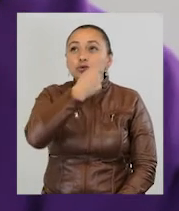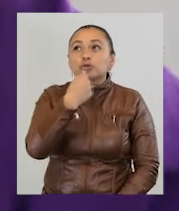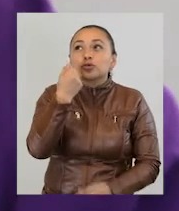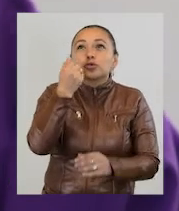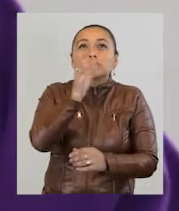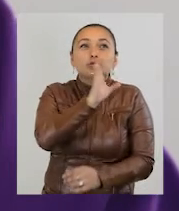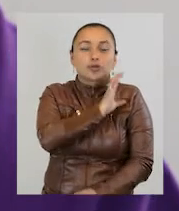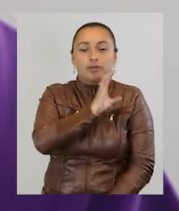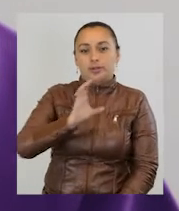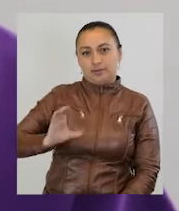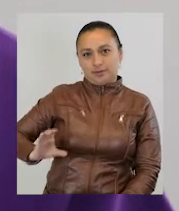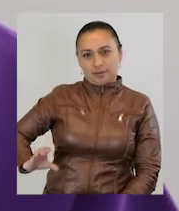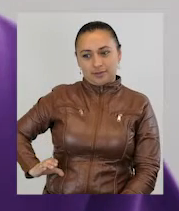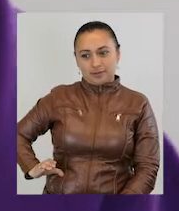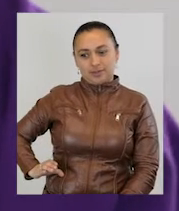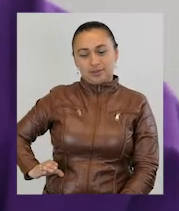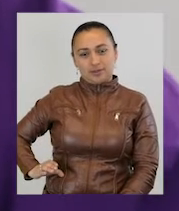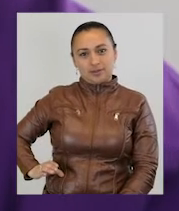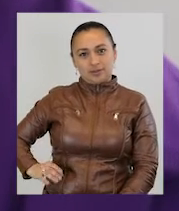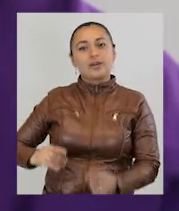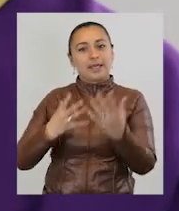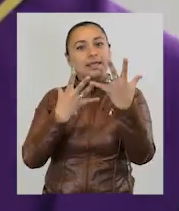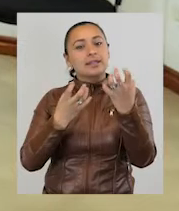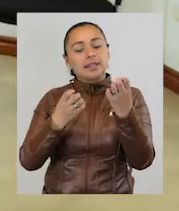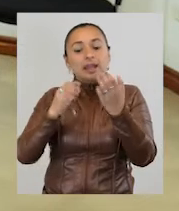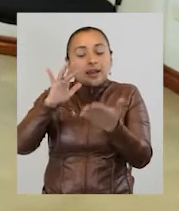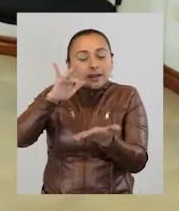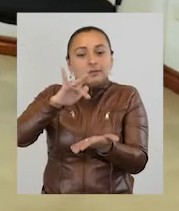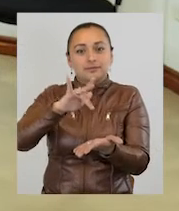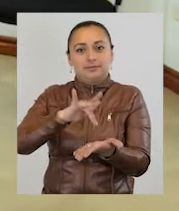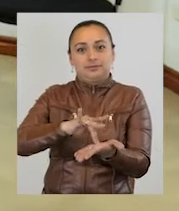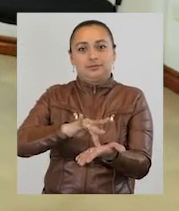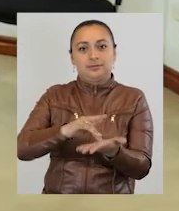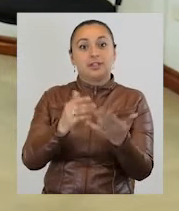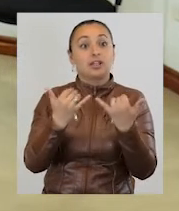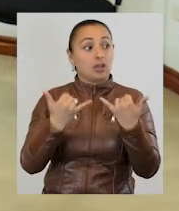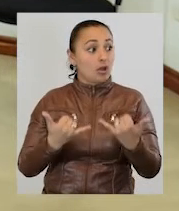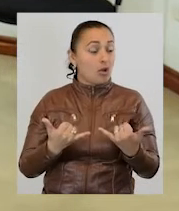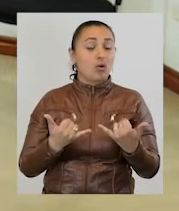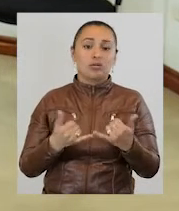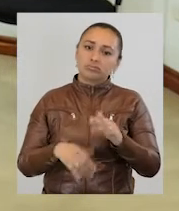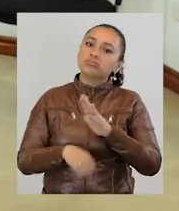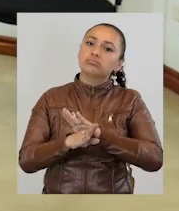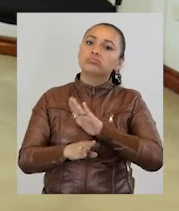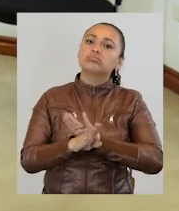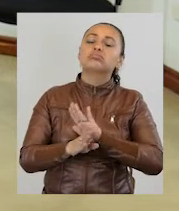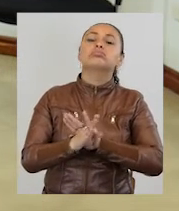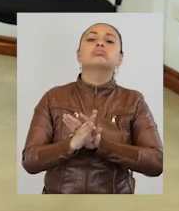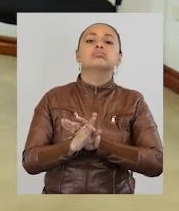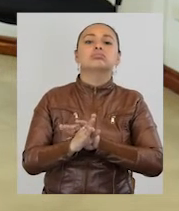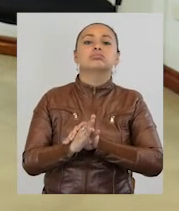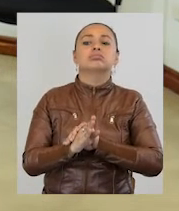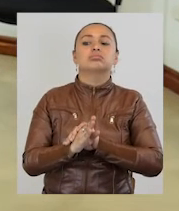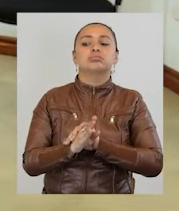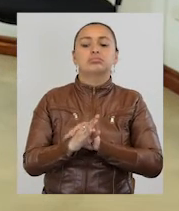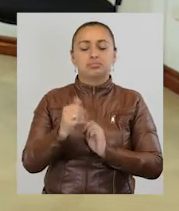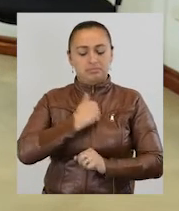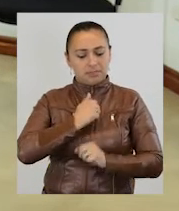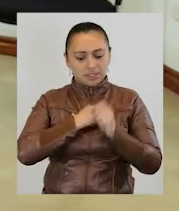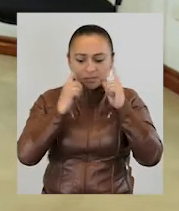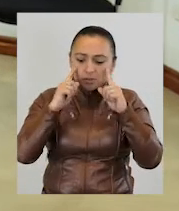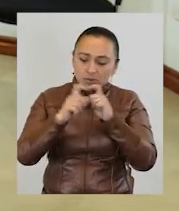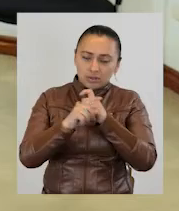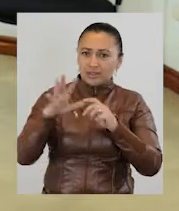Son rostros de Cristo que nos interpela, que reclaman una presencia y que hoy nos siguen